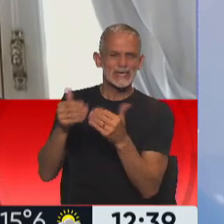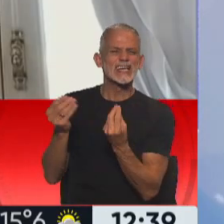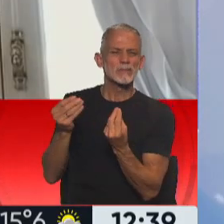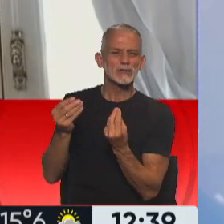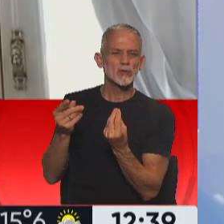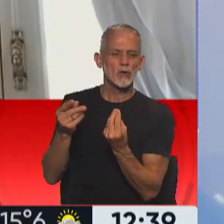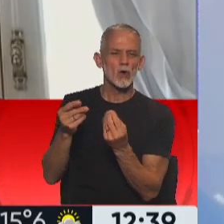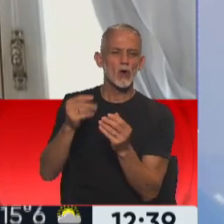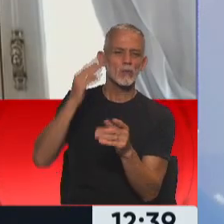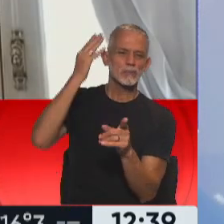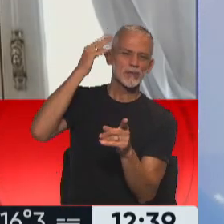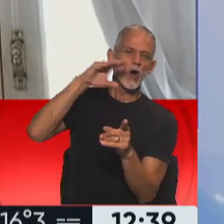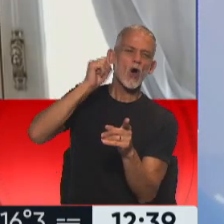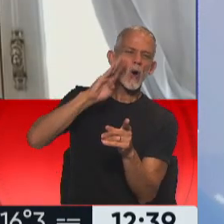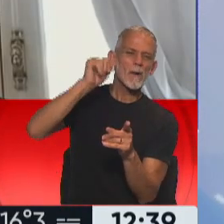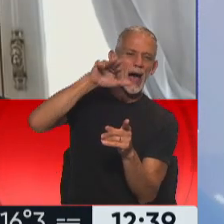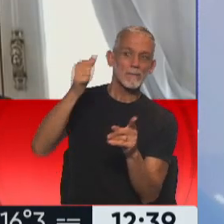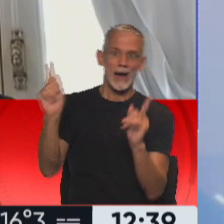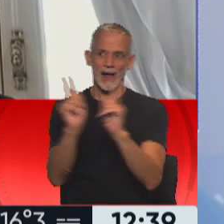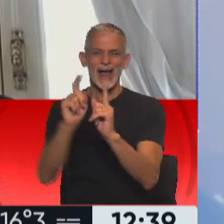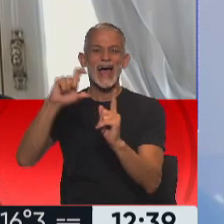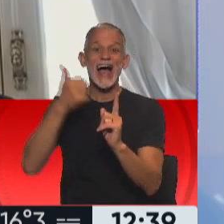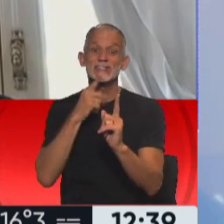entre Obama y Castro.